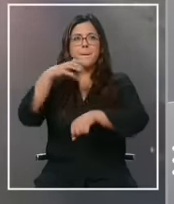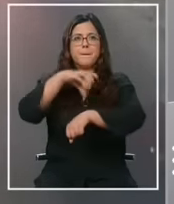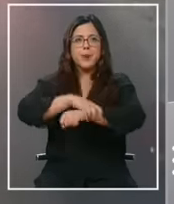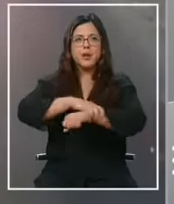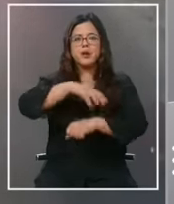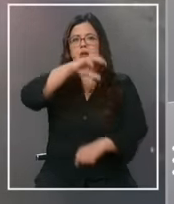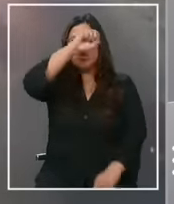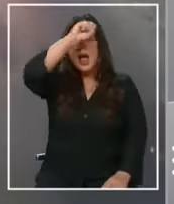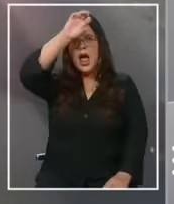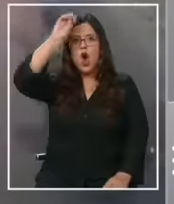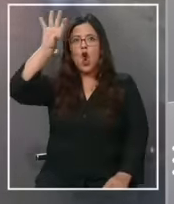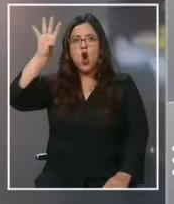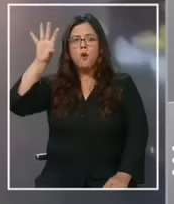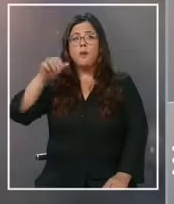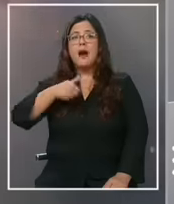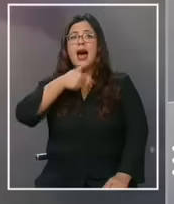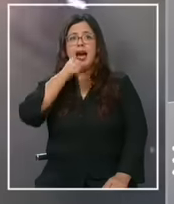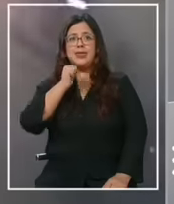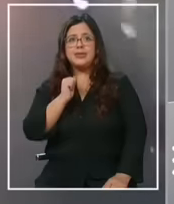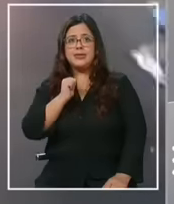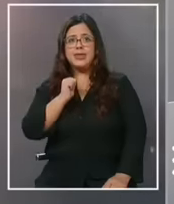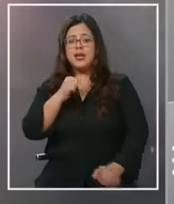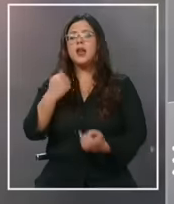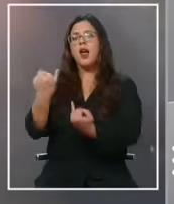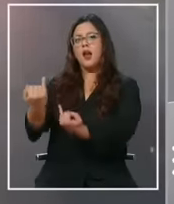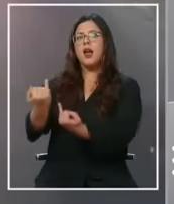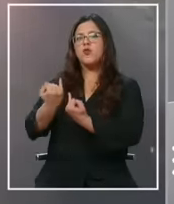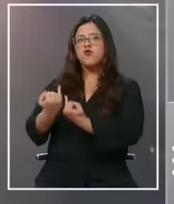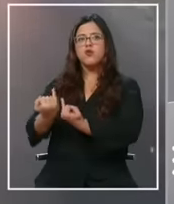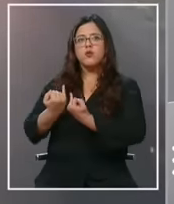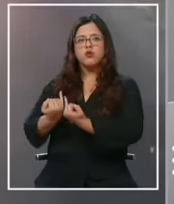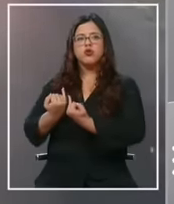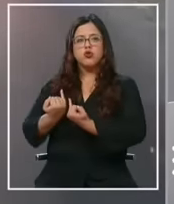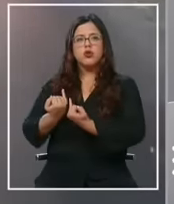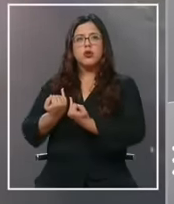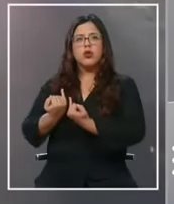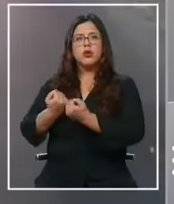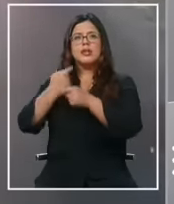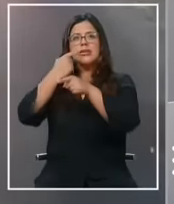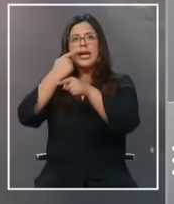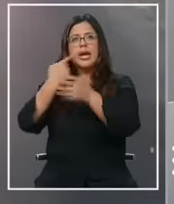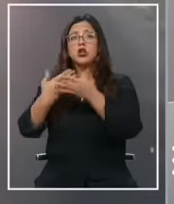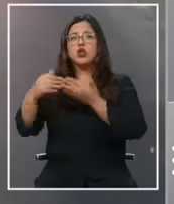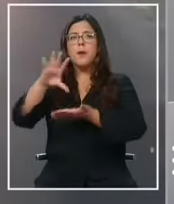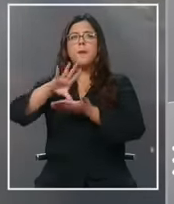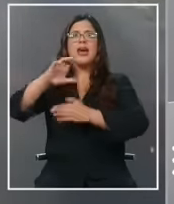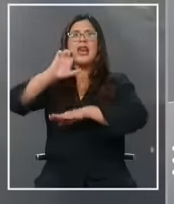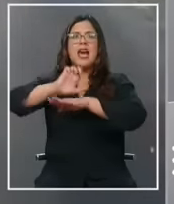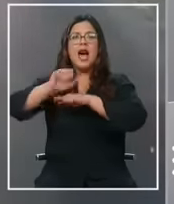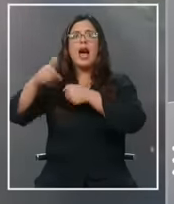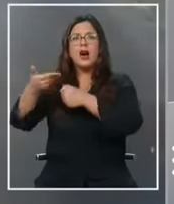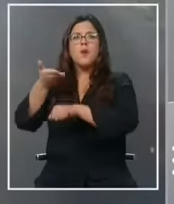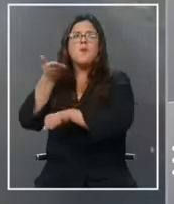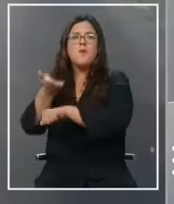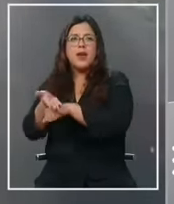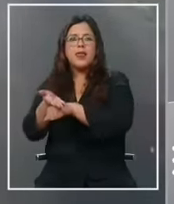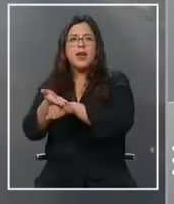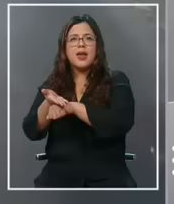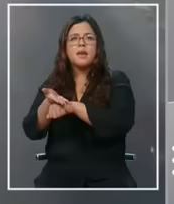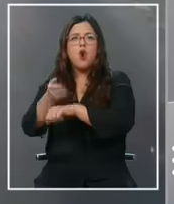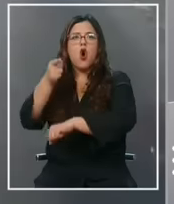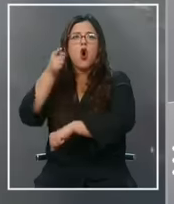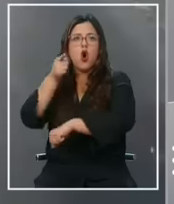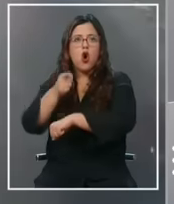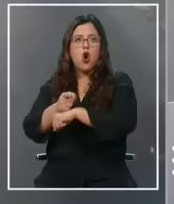Colombia. El día de ayer teníamos información y datos de que él estaba en Ecuador, por eso pedimos directamente la